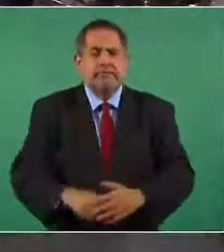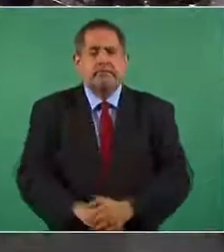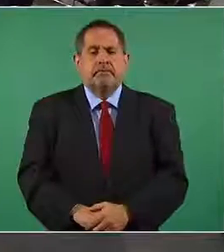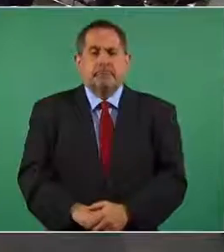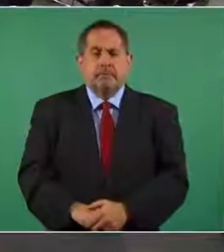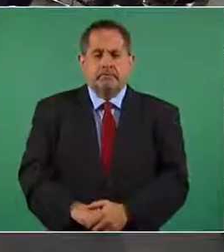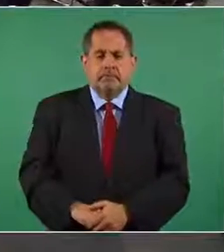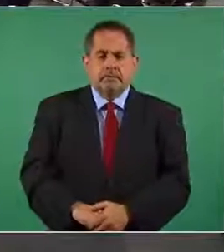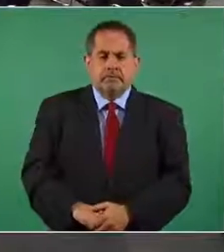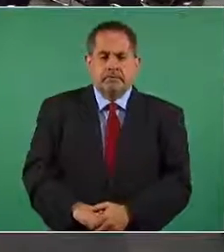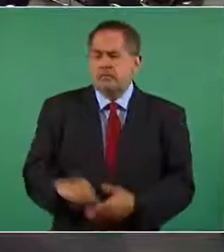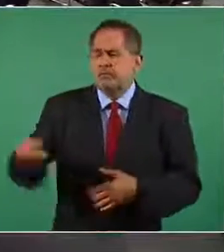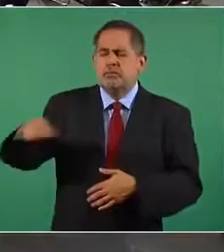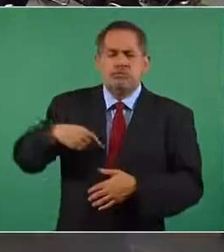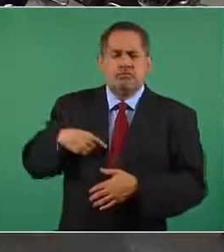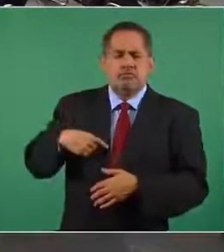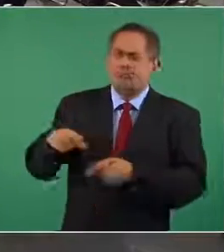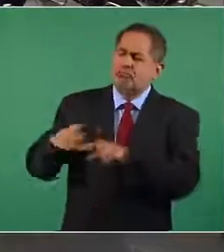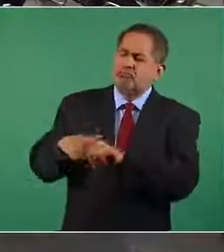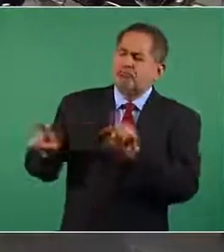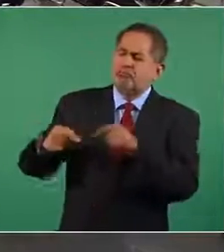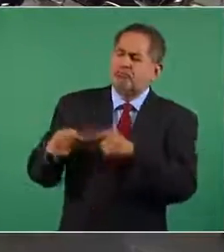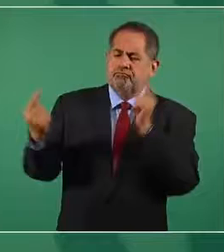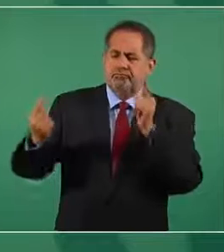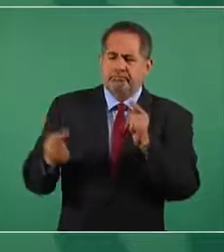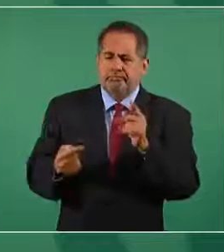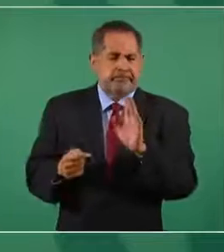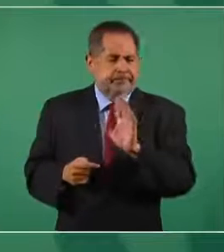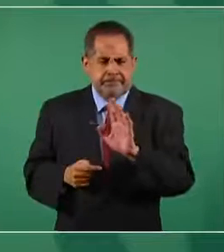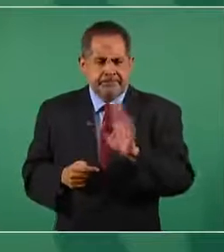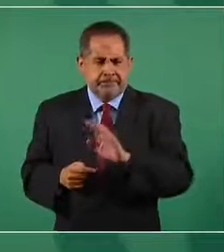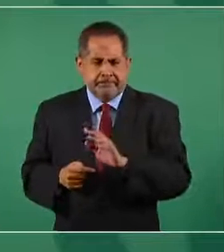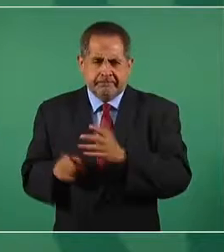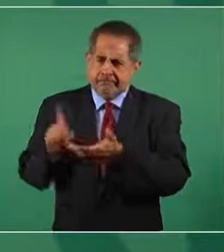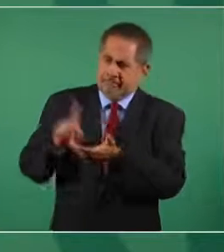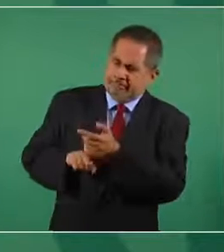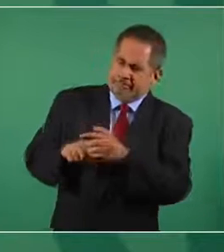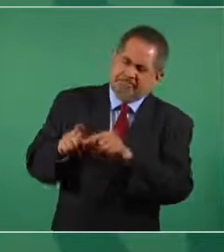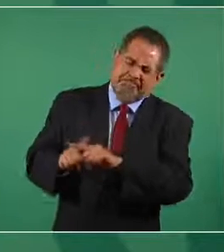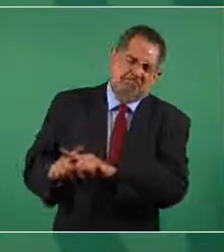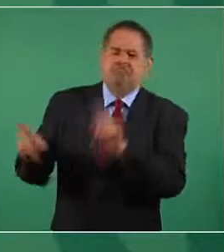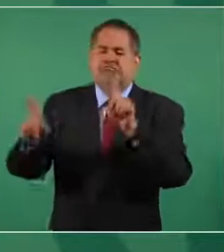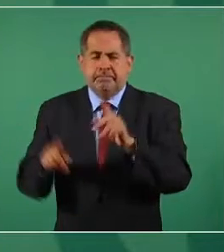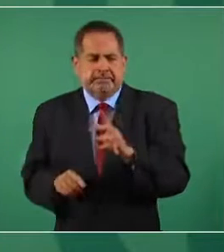No hay diferencias de fondo.